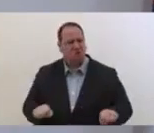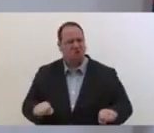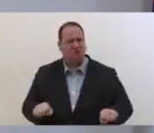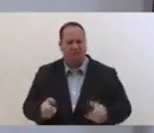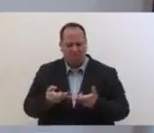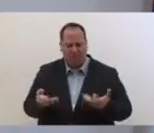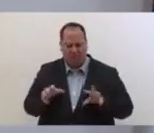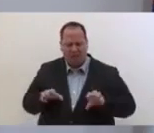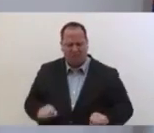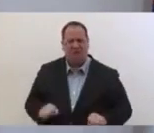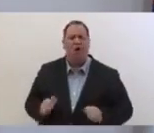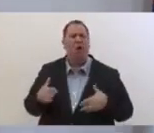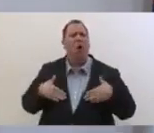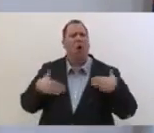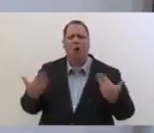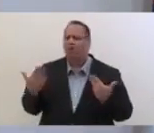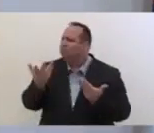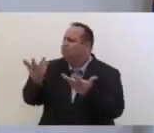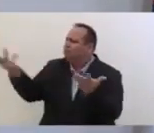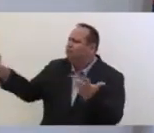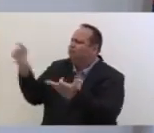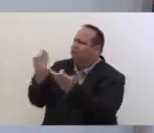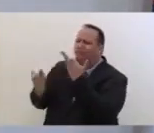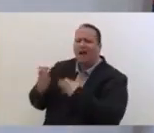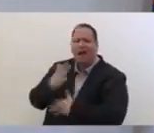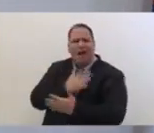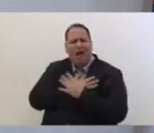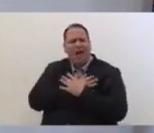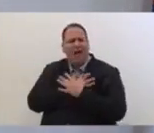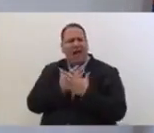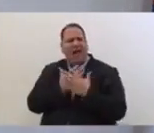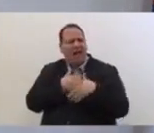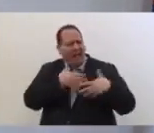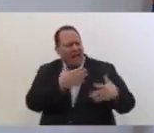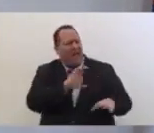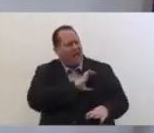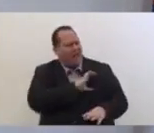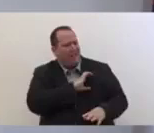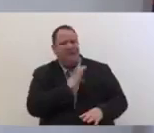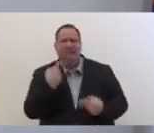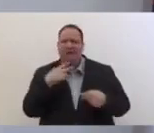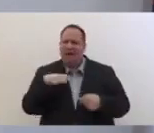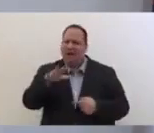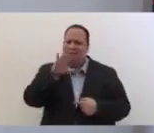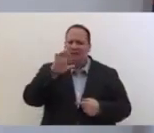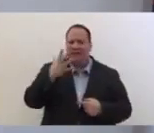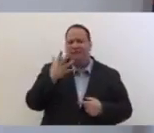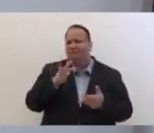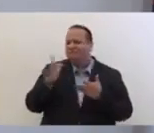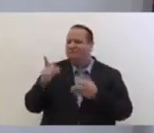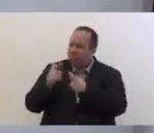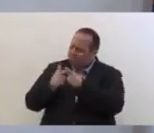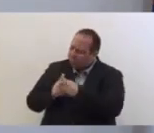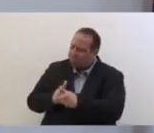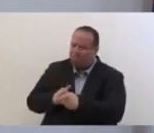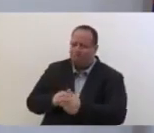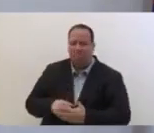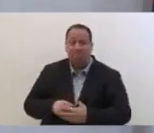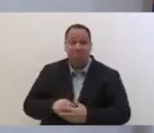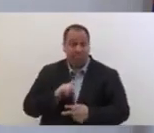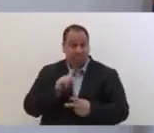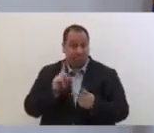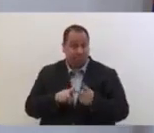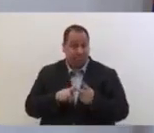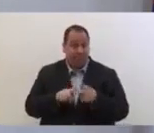a fallarle a la confianza y al cariño que nos han manifestado los ciudadanos bajacalifornianos. Y en cuanto al otro tema